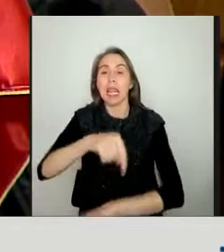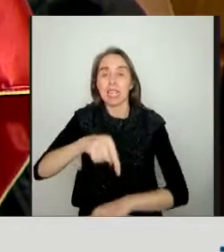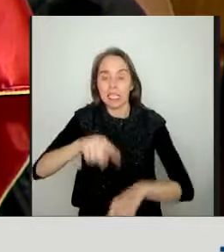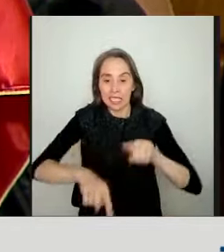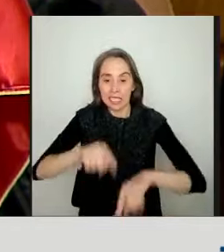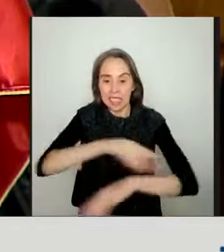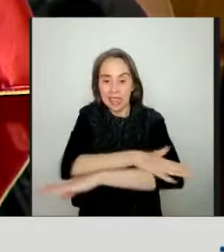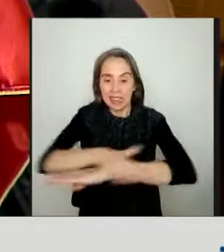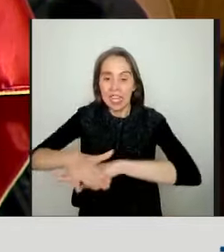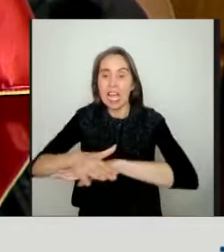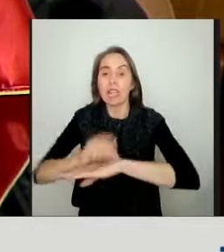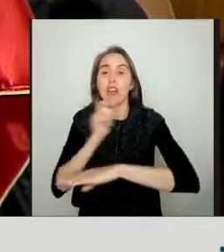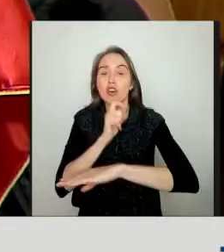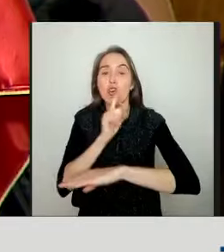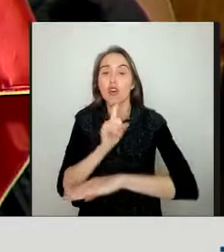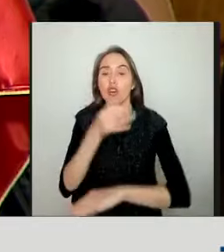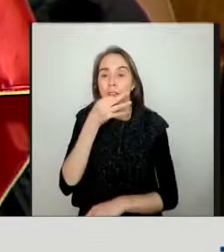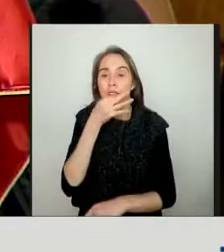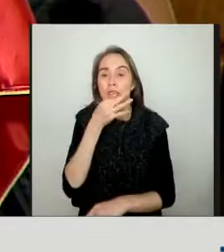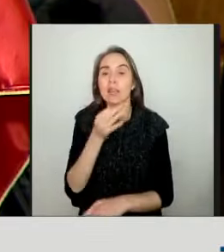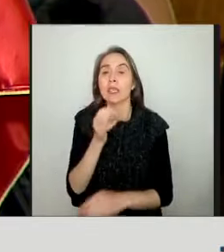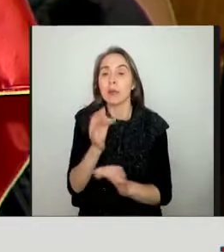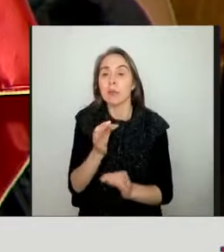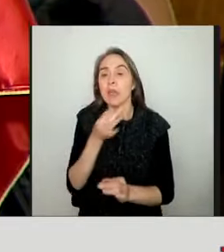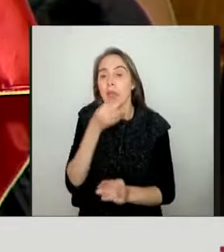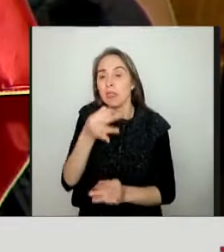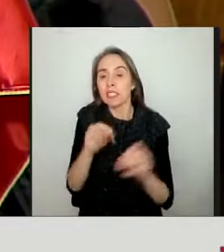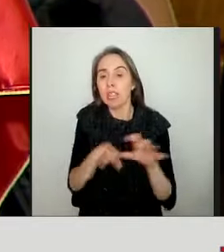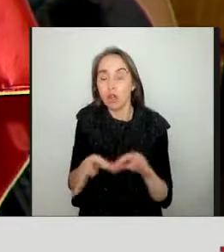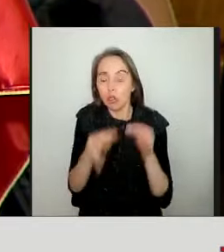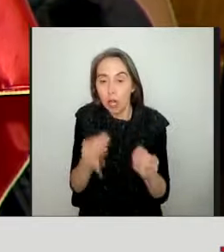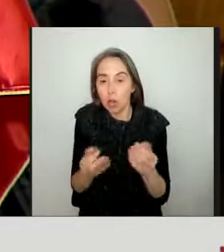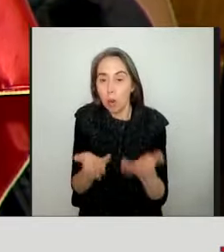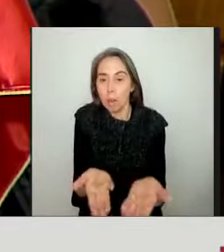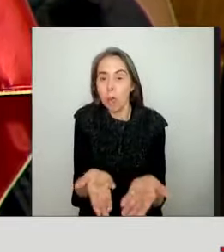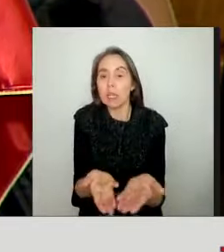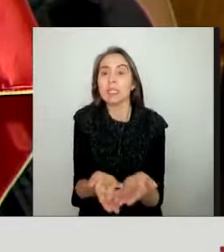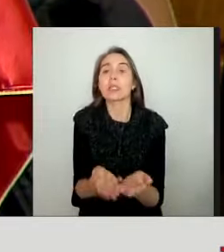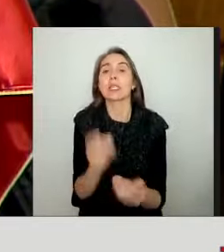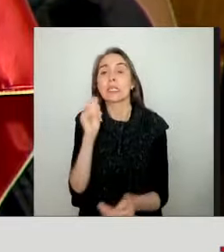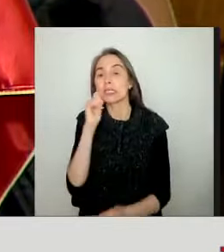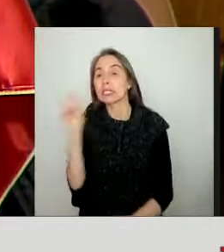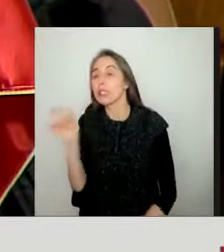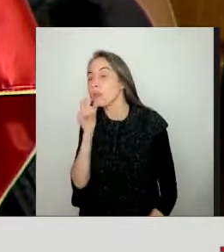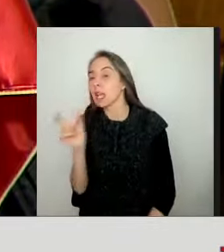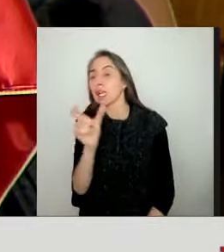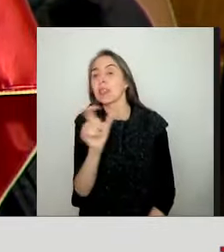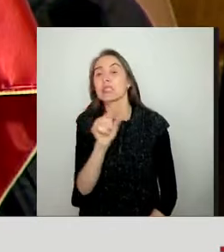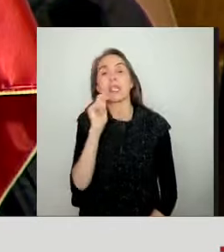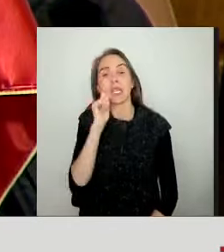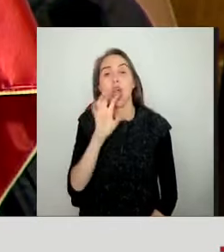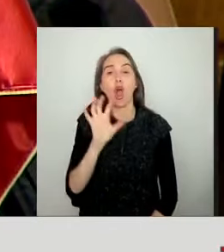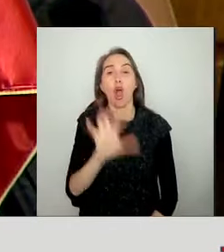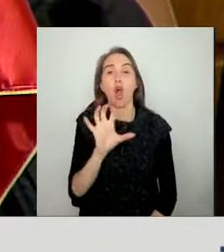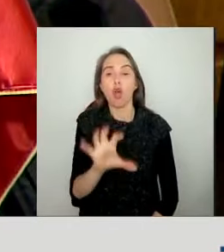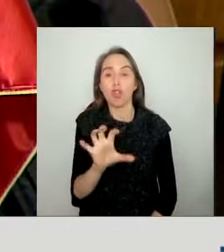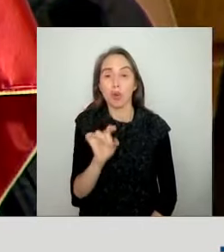cosas como son al parecer hoy día es odioso y la verdad es que estamos hablando acá de una norma que combate la